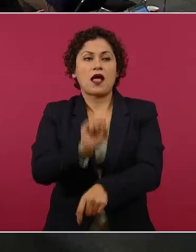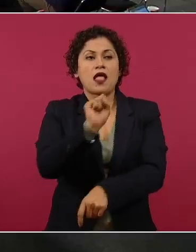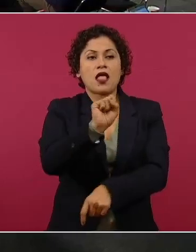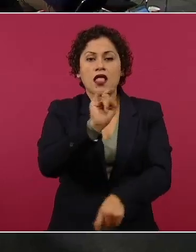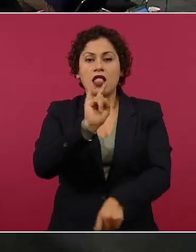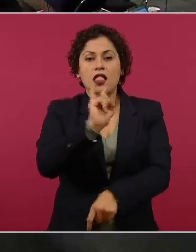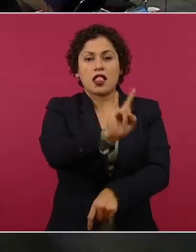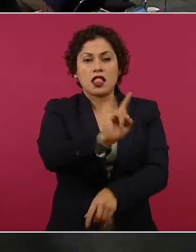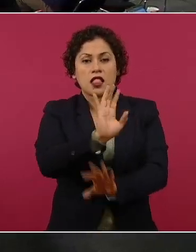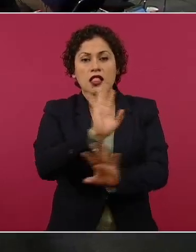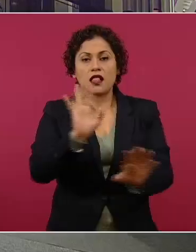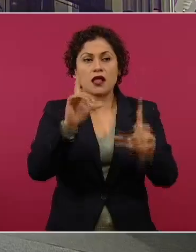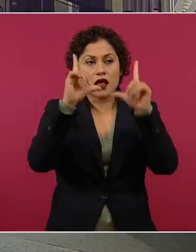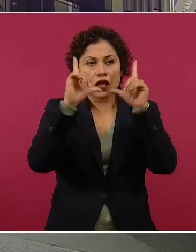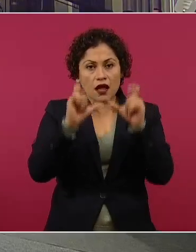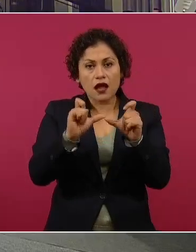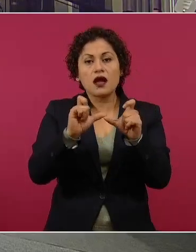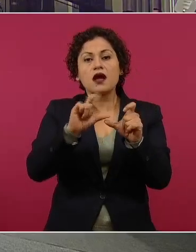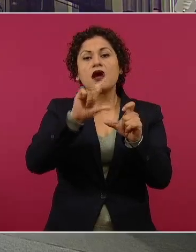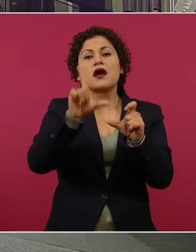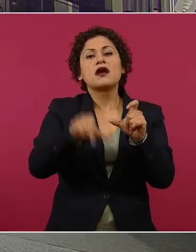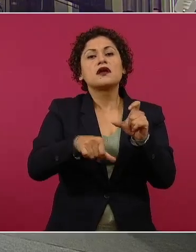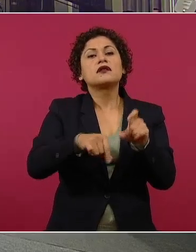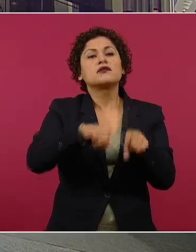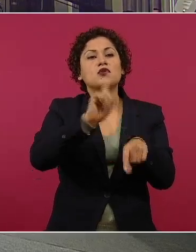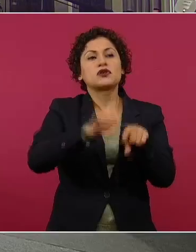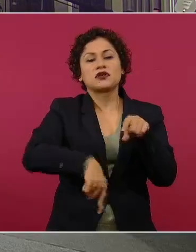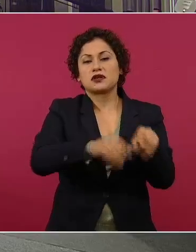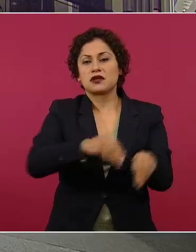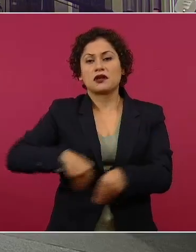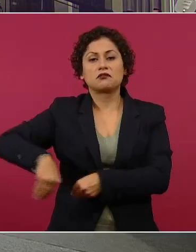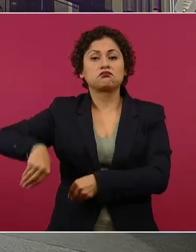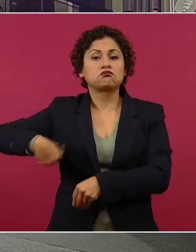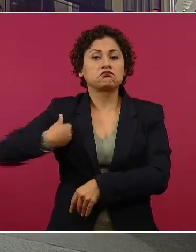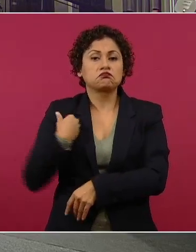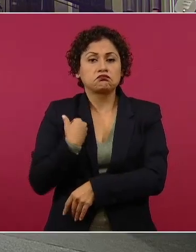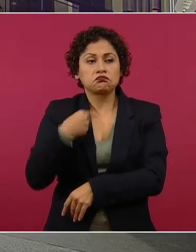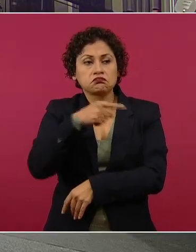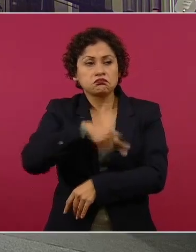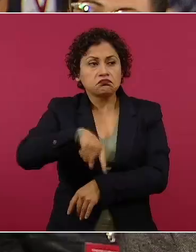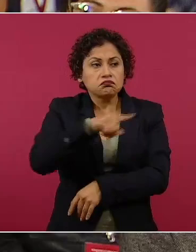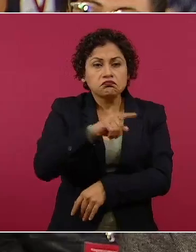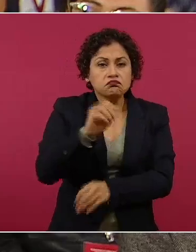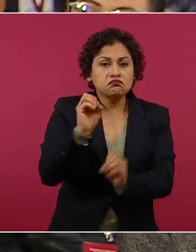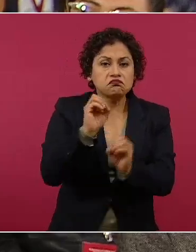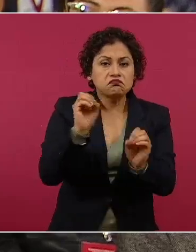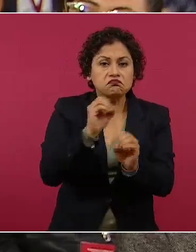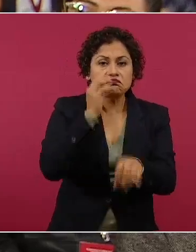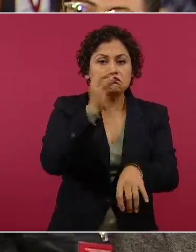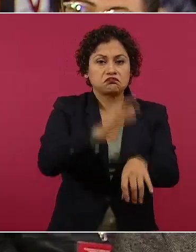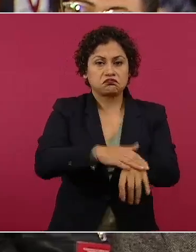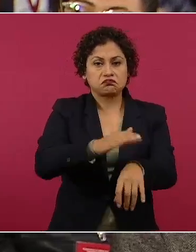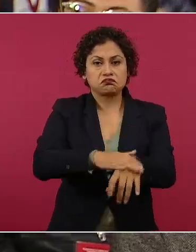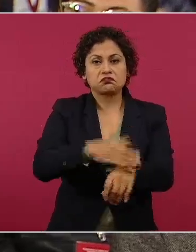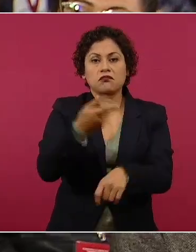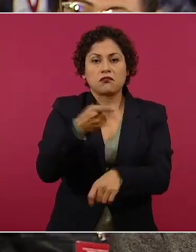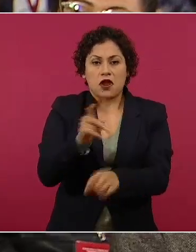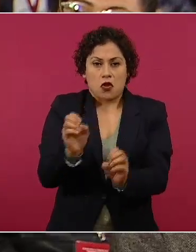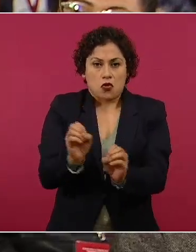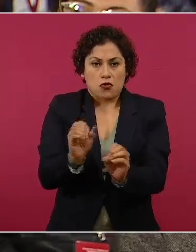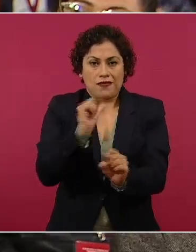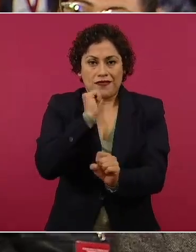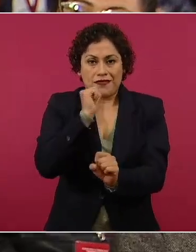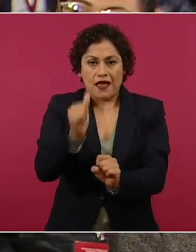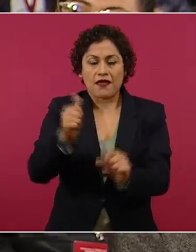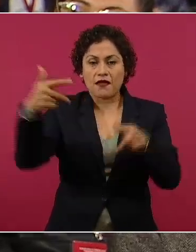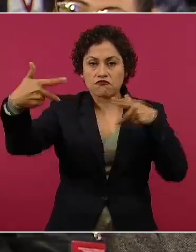citatorio en la puerta, se toma fotografía y enseguida se retira el oficio y nunca se enteran en la casa que alguien acudió. Sin embargo, ni siquiera eso sucedió. Hay